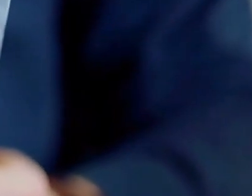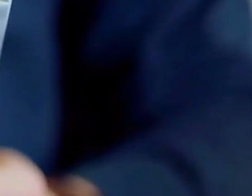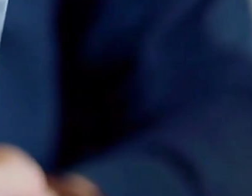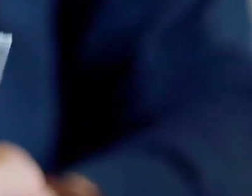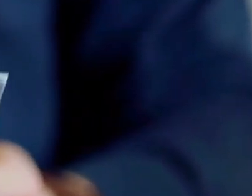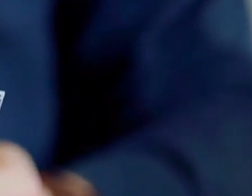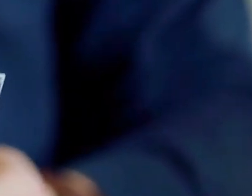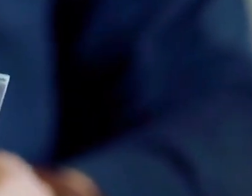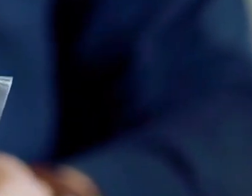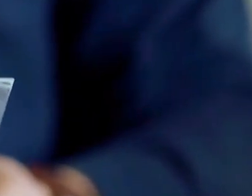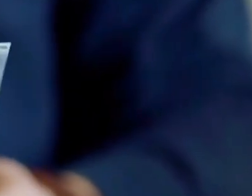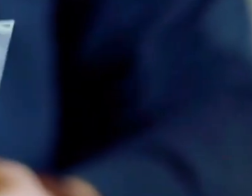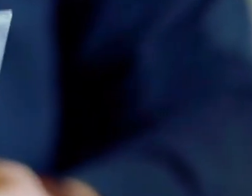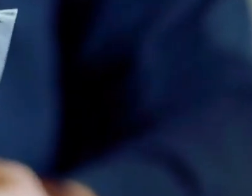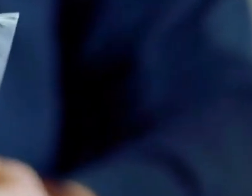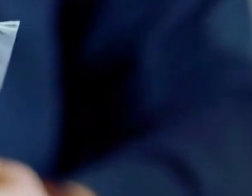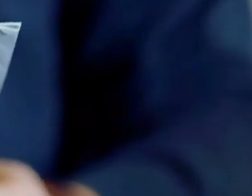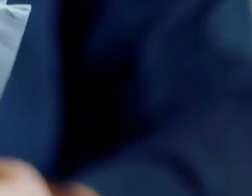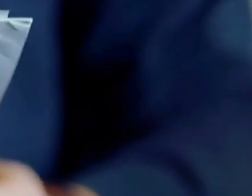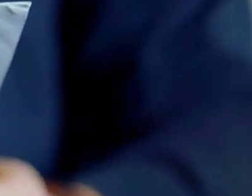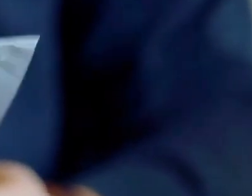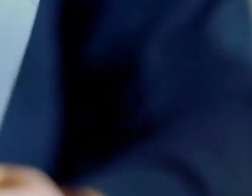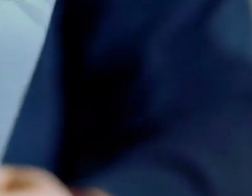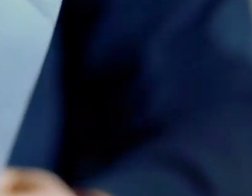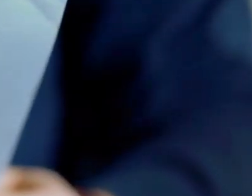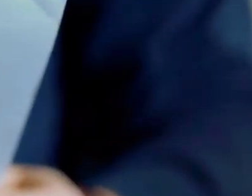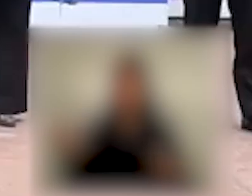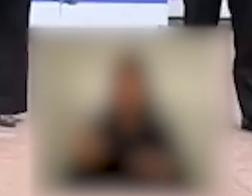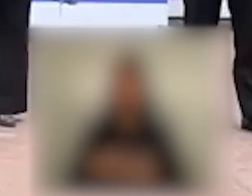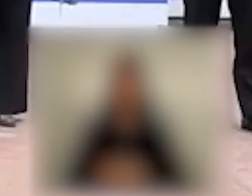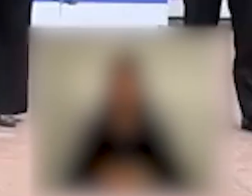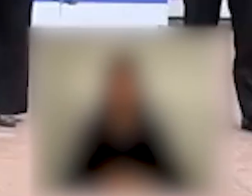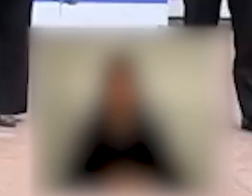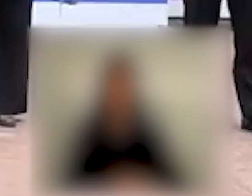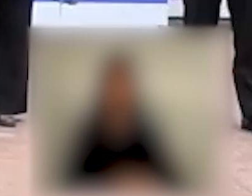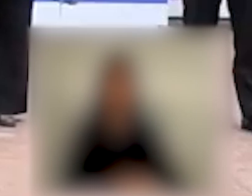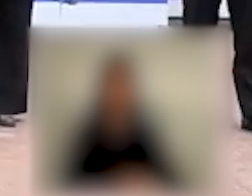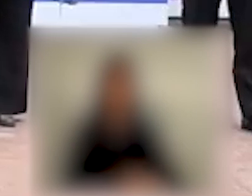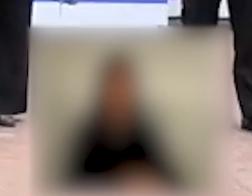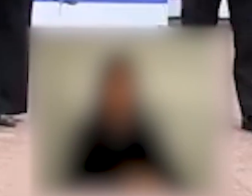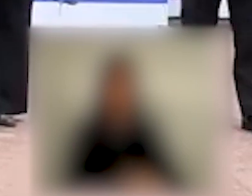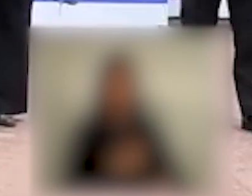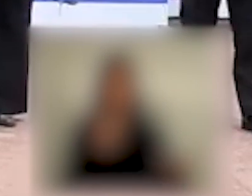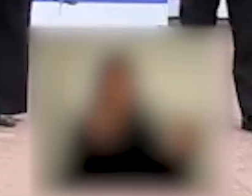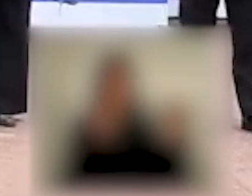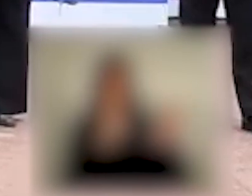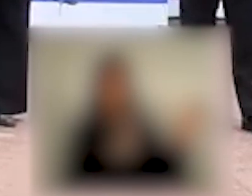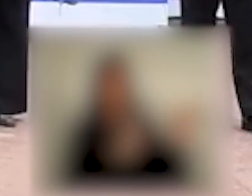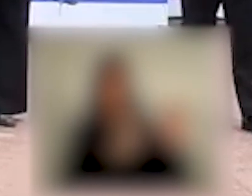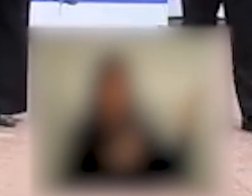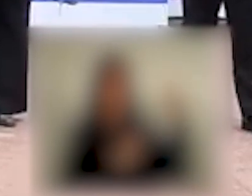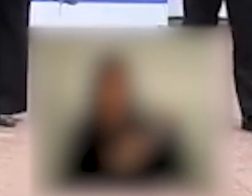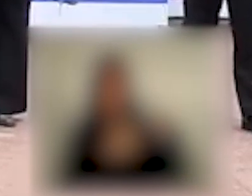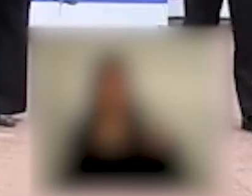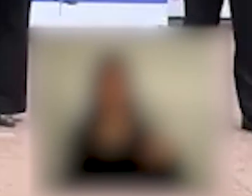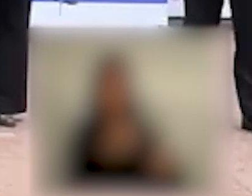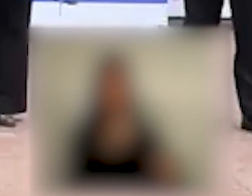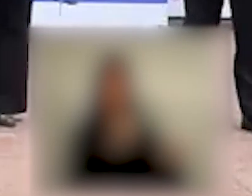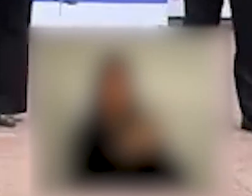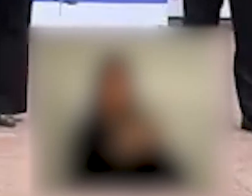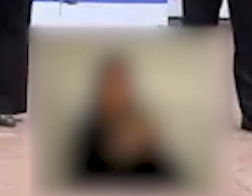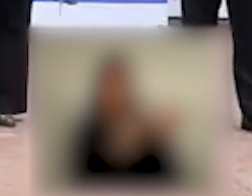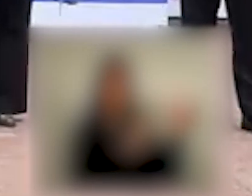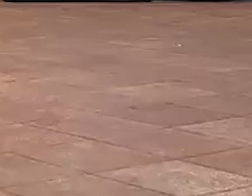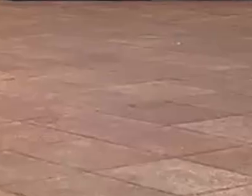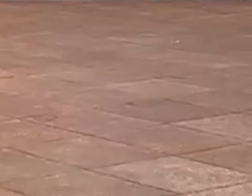se originaron el domingo por la tarde cuando varias páginas en redes sociales dedicadas a la desinformación viralizaron una